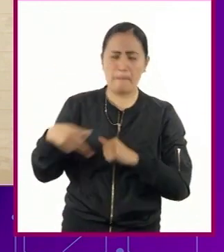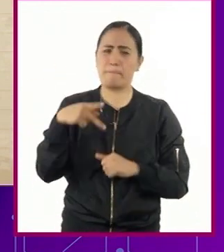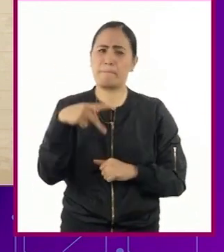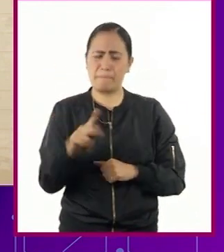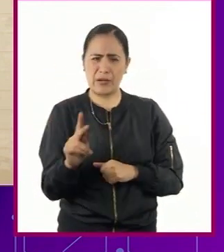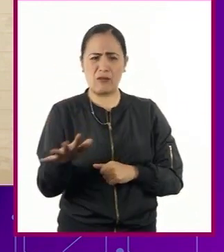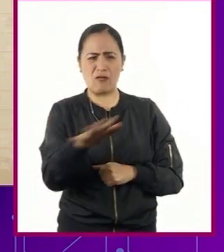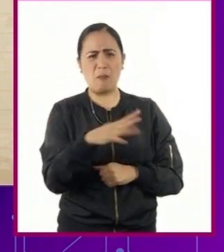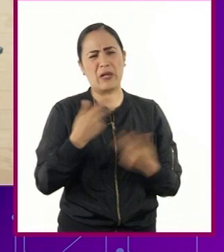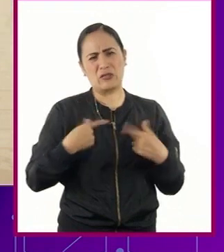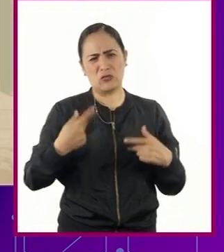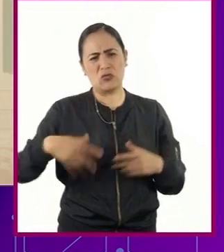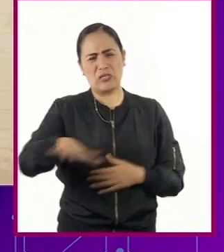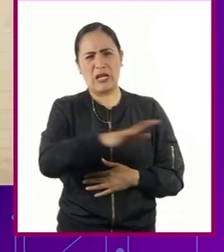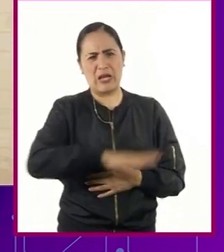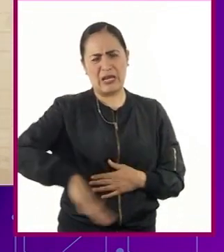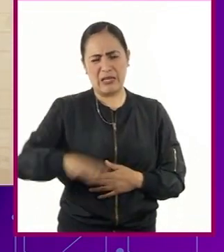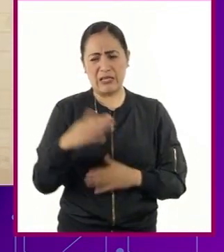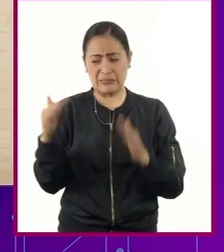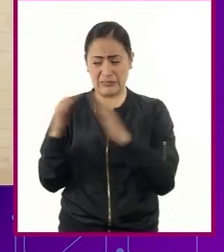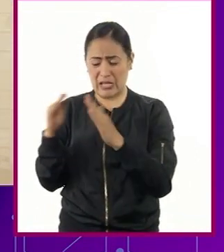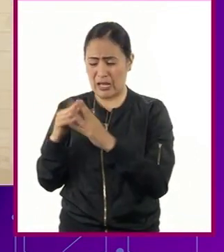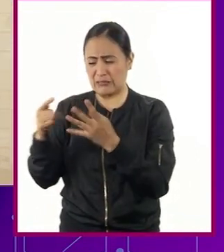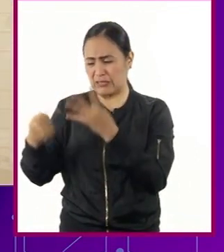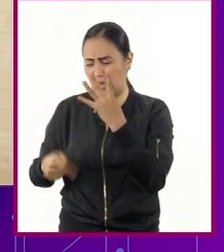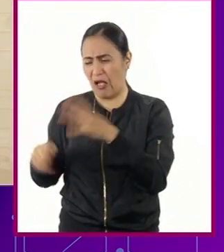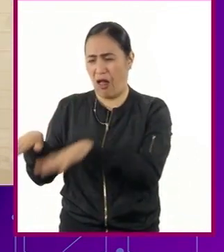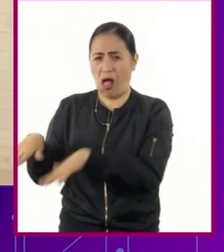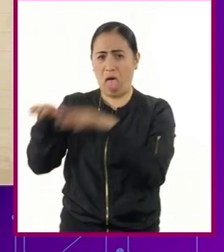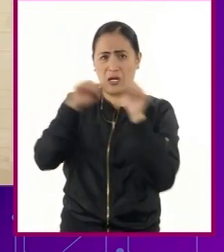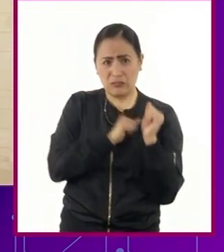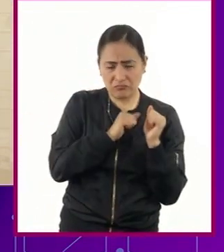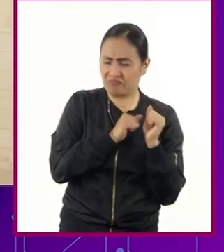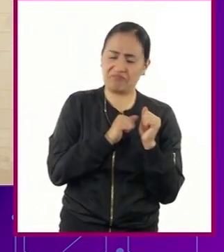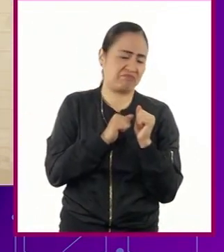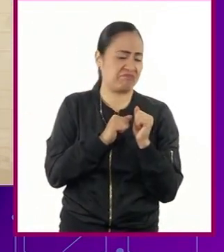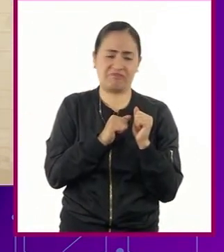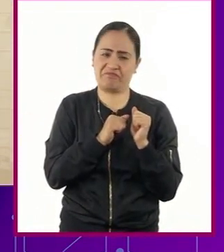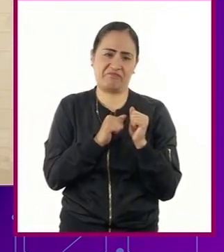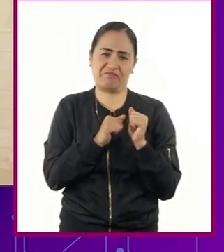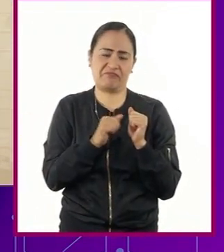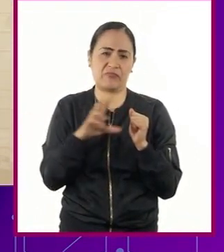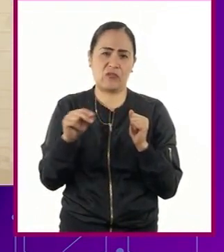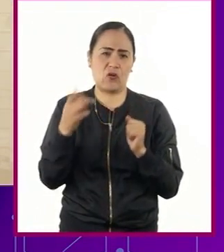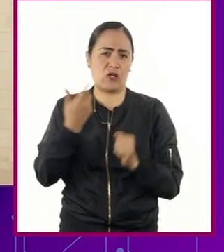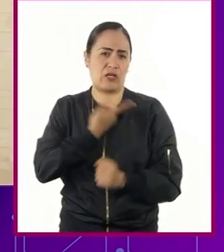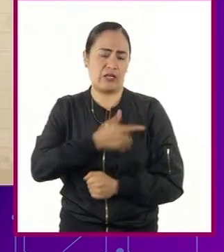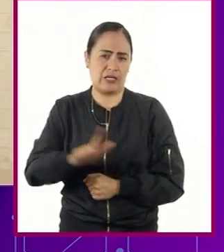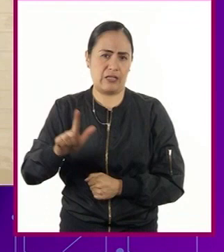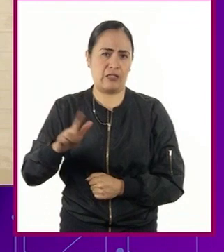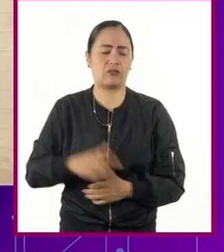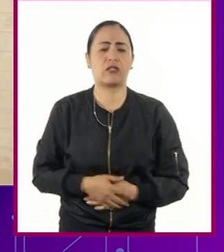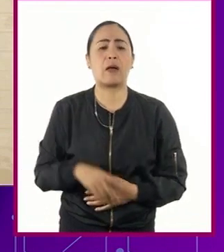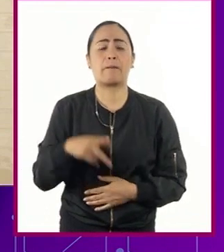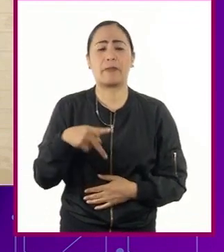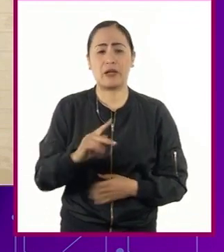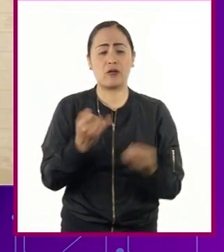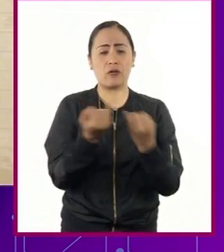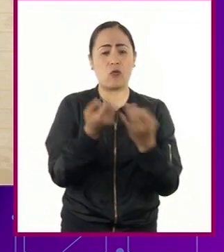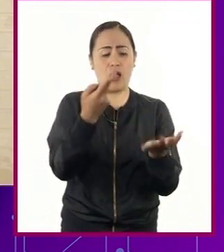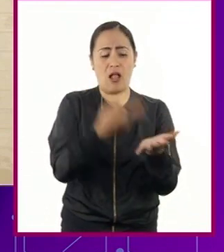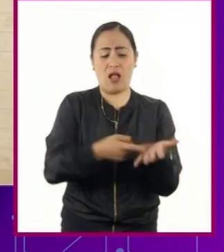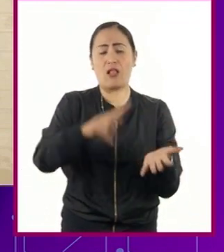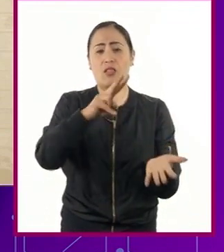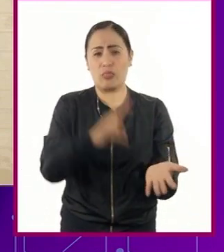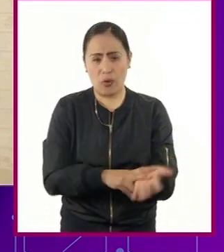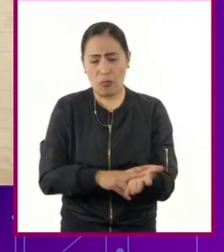veía nada bien que abandonaran las tareas domésticas, por lo que además de su jornada laboral, debían encargarse del cuidado y mantenimiento de